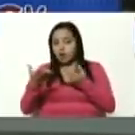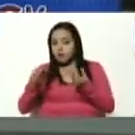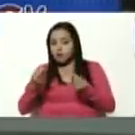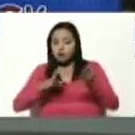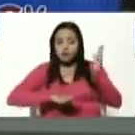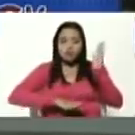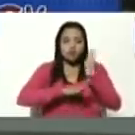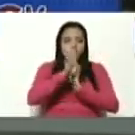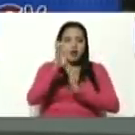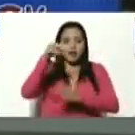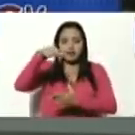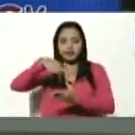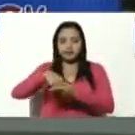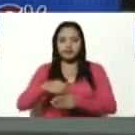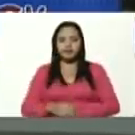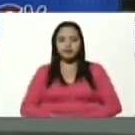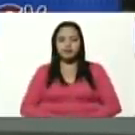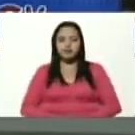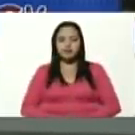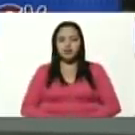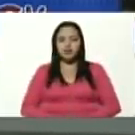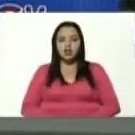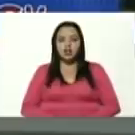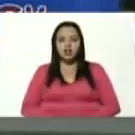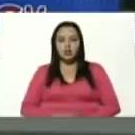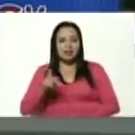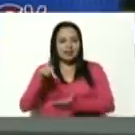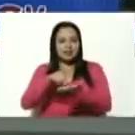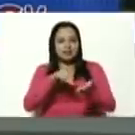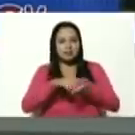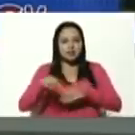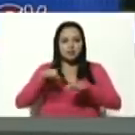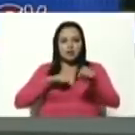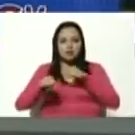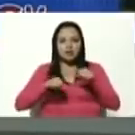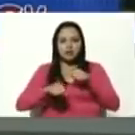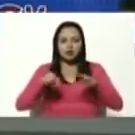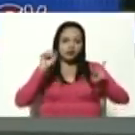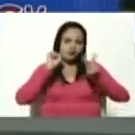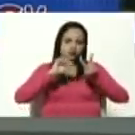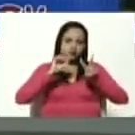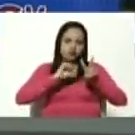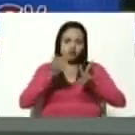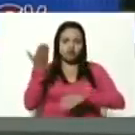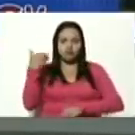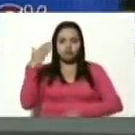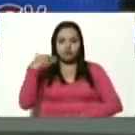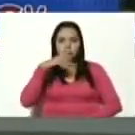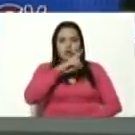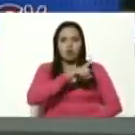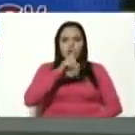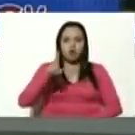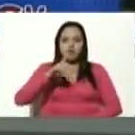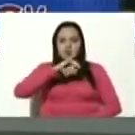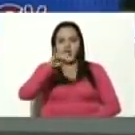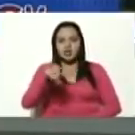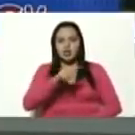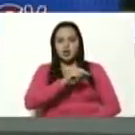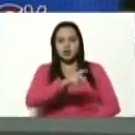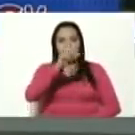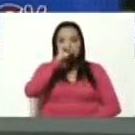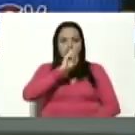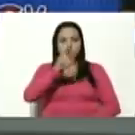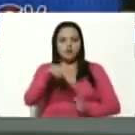crecido como brigadistas del movimiento Somos Venezuela. Aquel 11 de junio del año